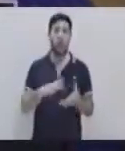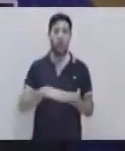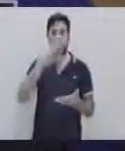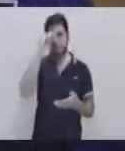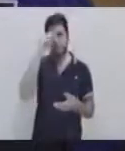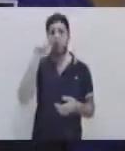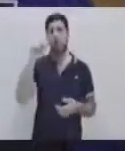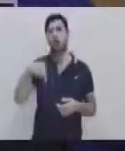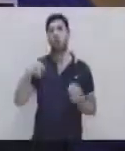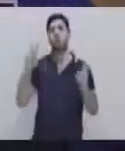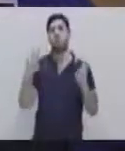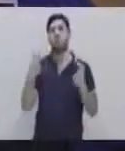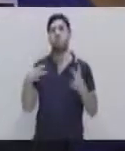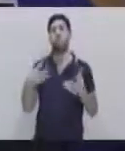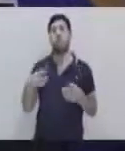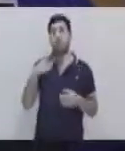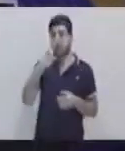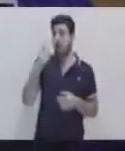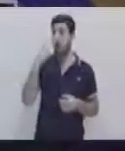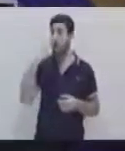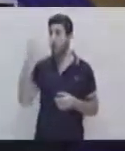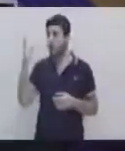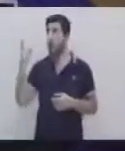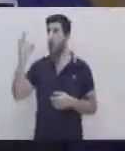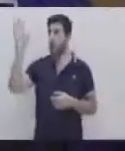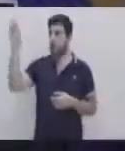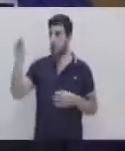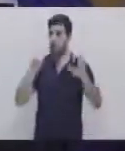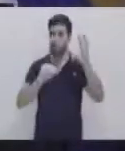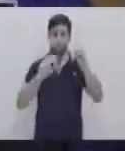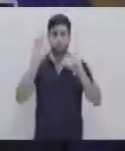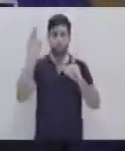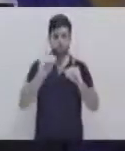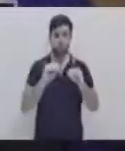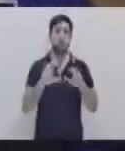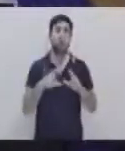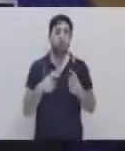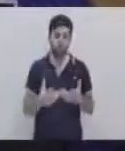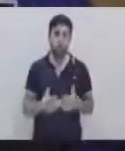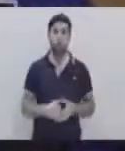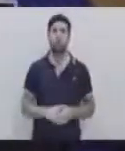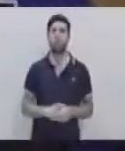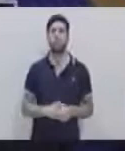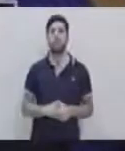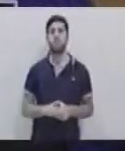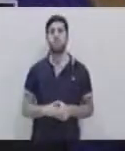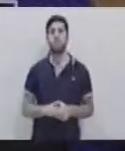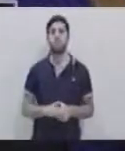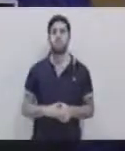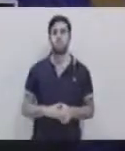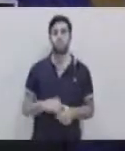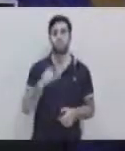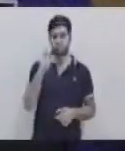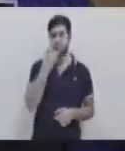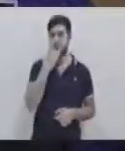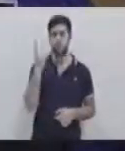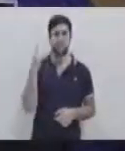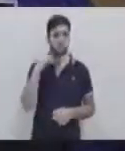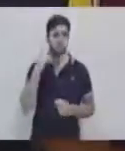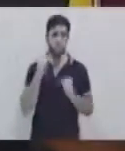hoy aprenderemos a observar, recopilar y proponer mejoras en mi entorno.